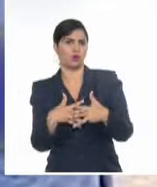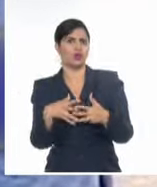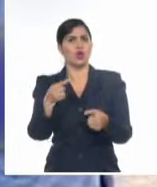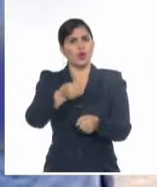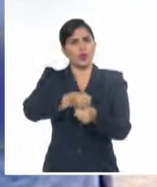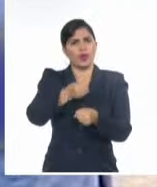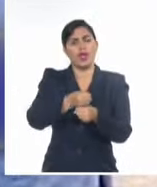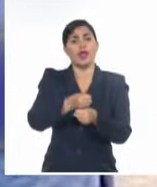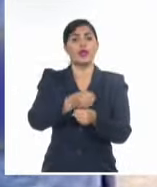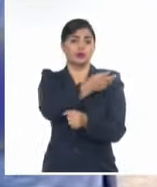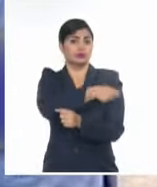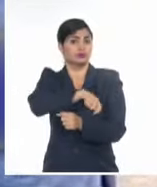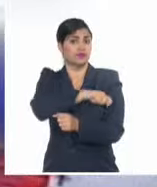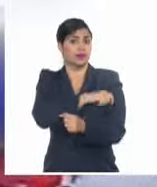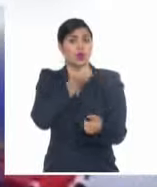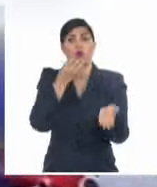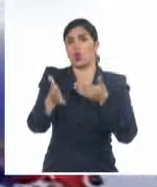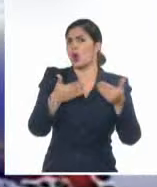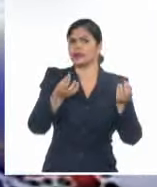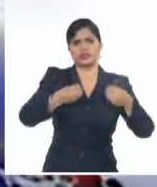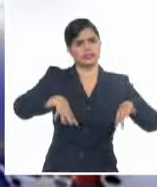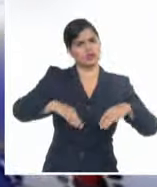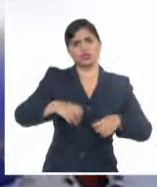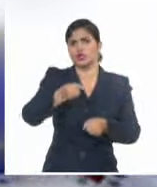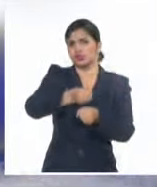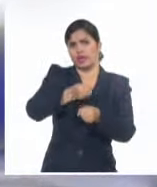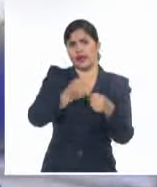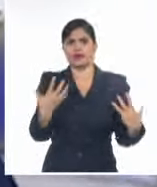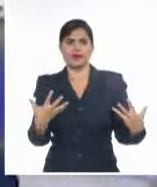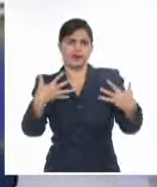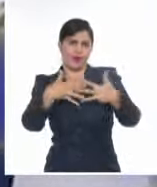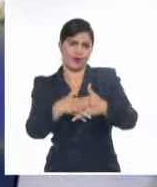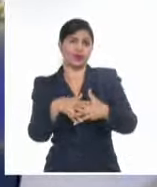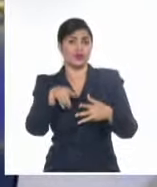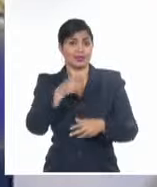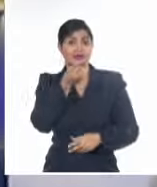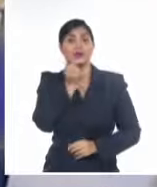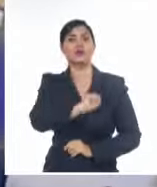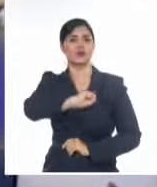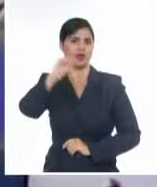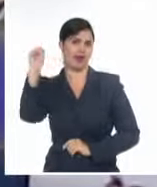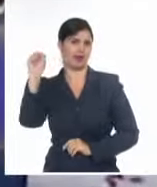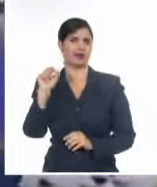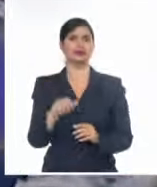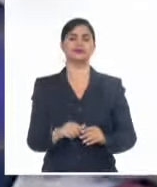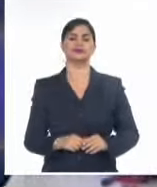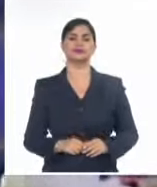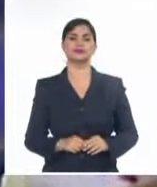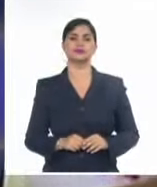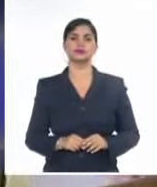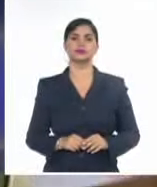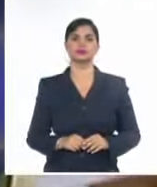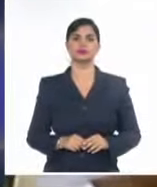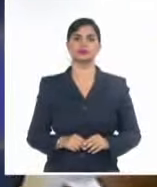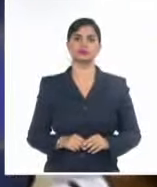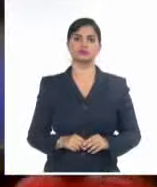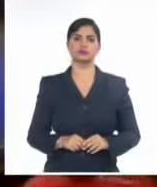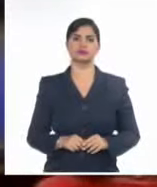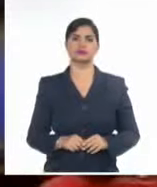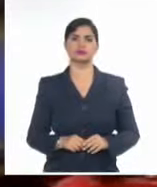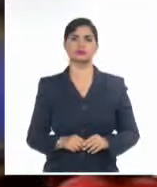en cualquier circunstancia. Es la única forma. Tenemos que retomar el trabajo de base, como